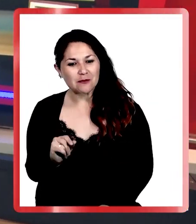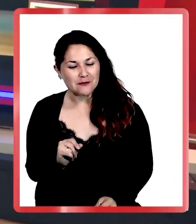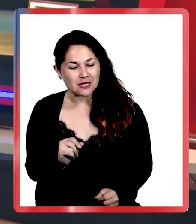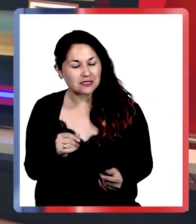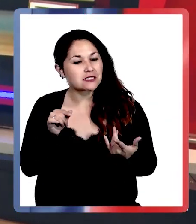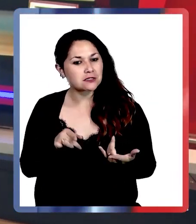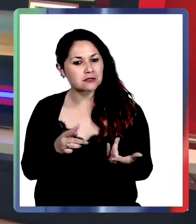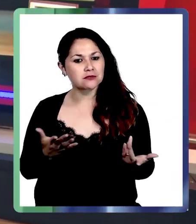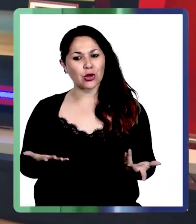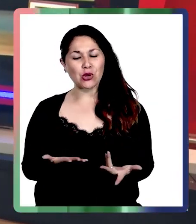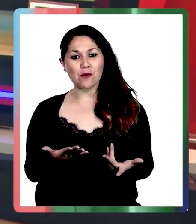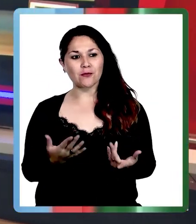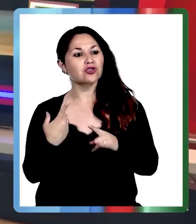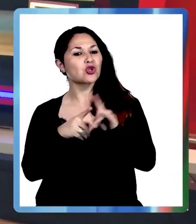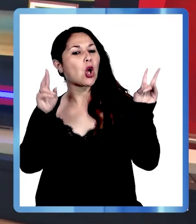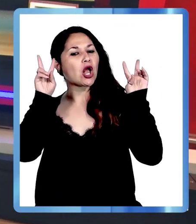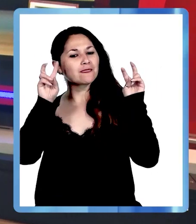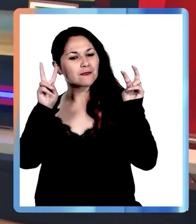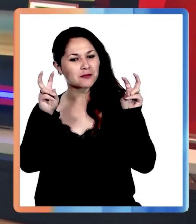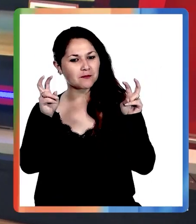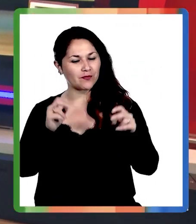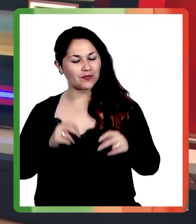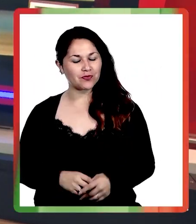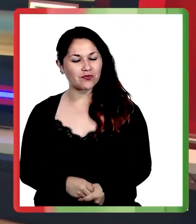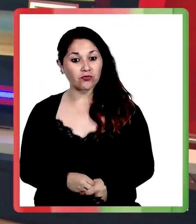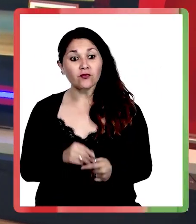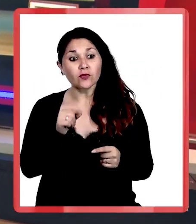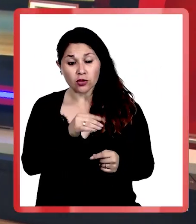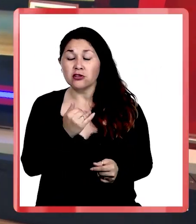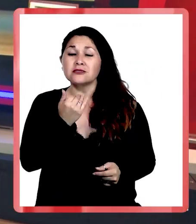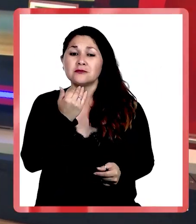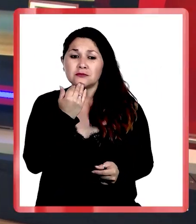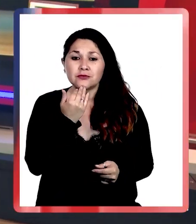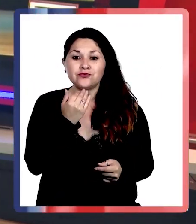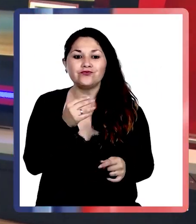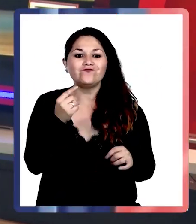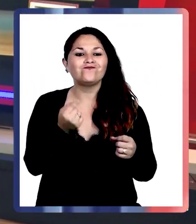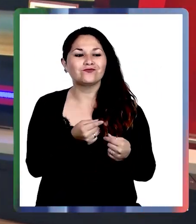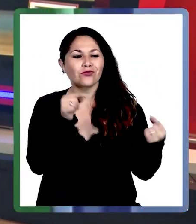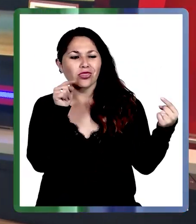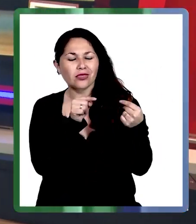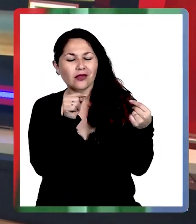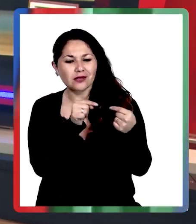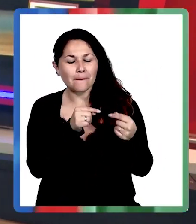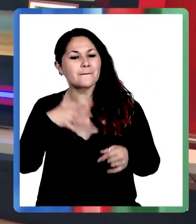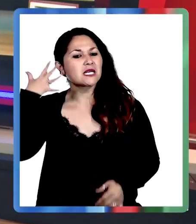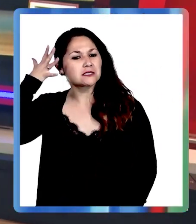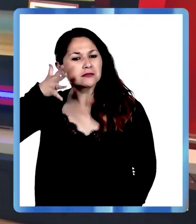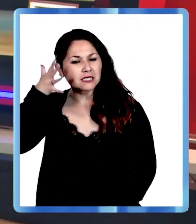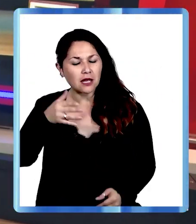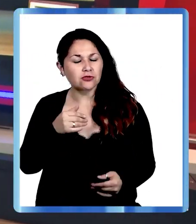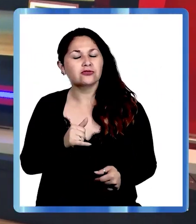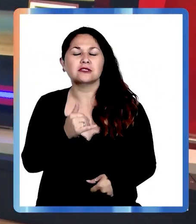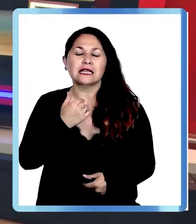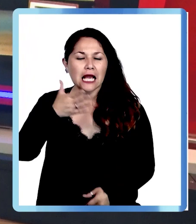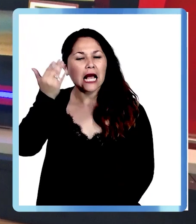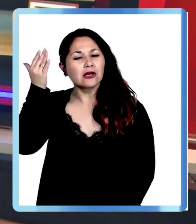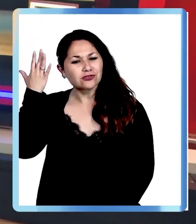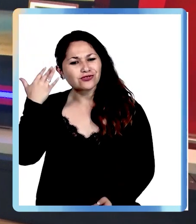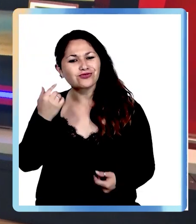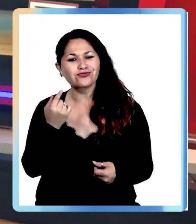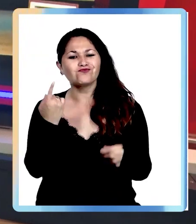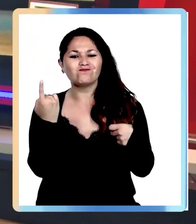Pero ahora quiero que entremos en otra materia. Y usted también ha entrado en esta discusión, ha participado en seminarios. Fíjese que hace tiempo que se